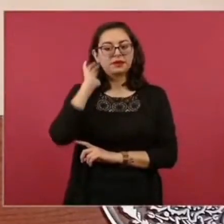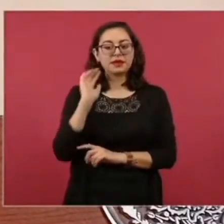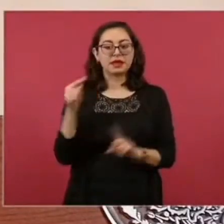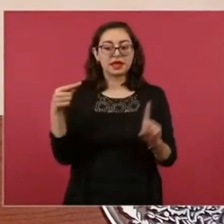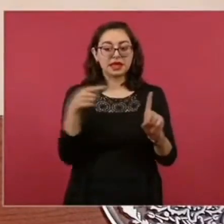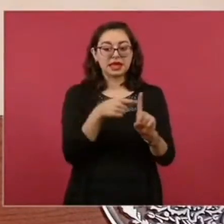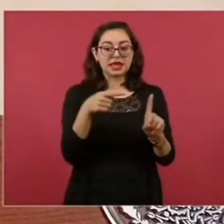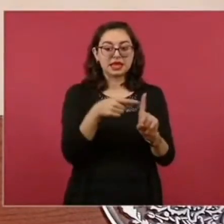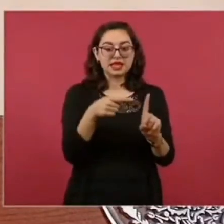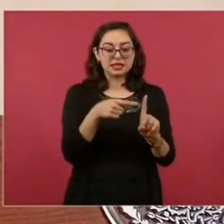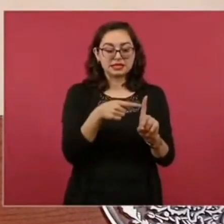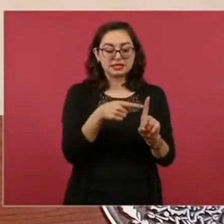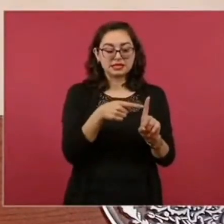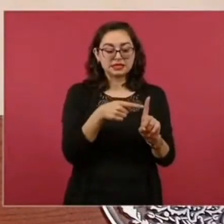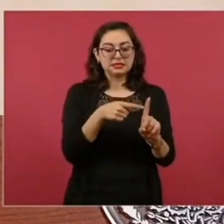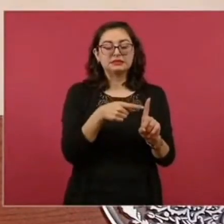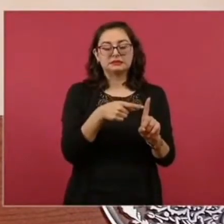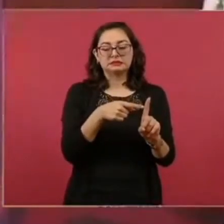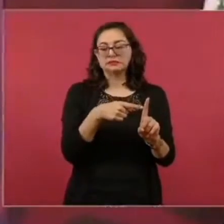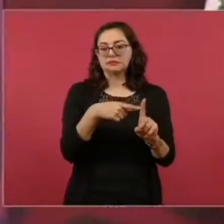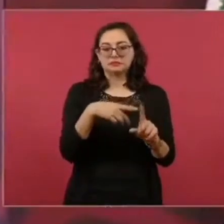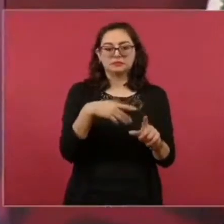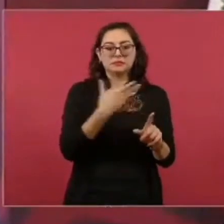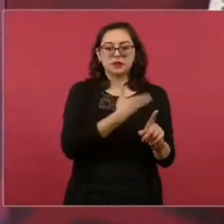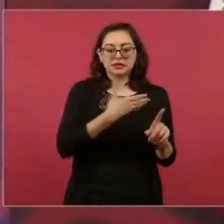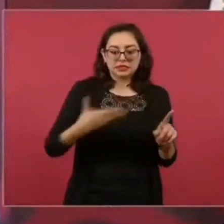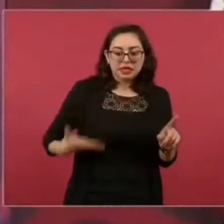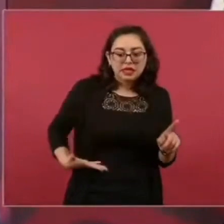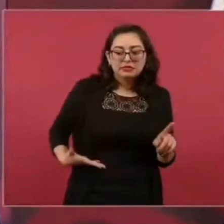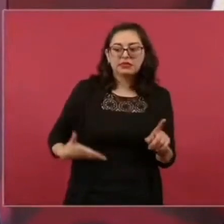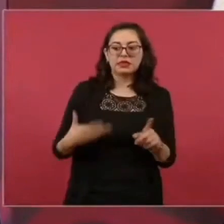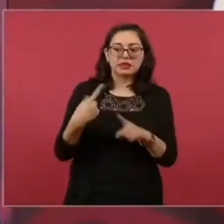destacada participación